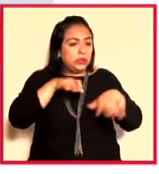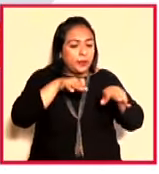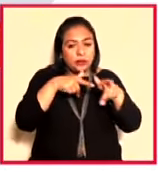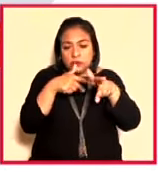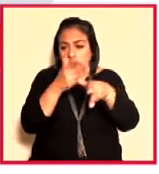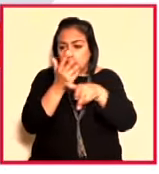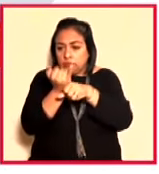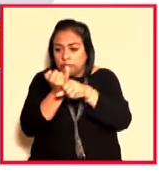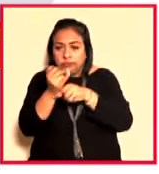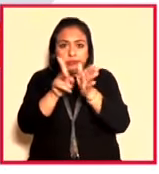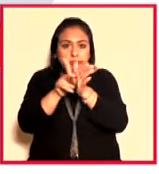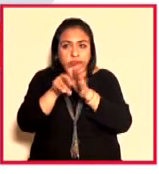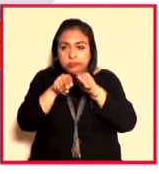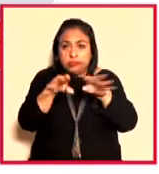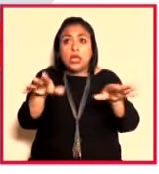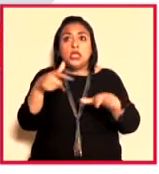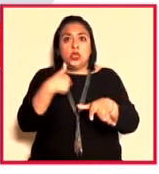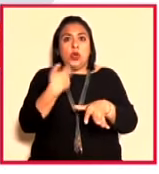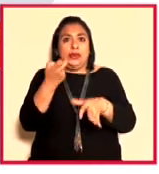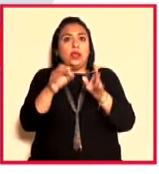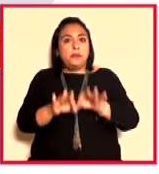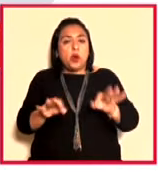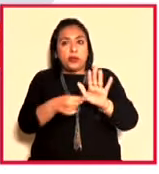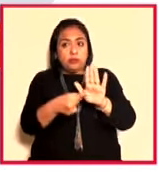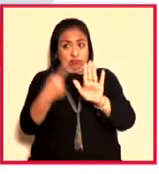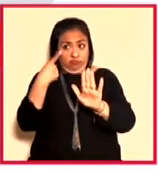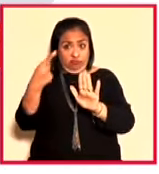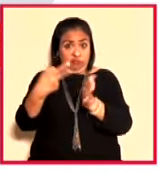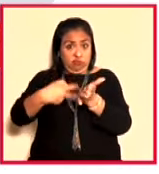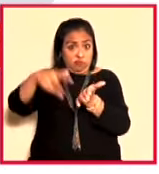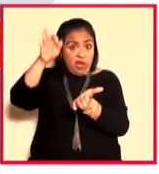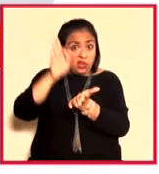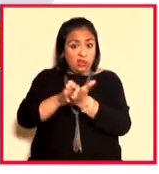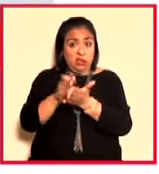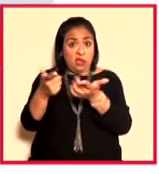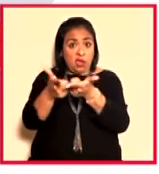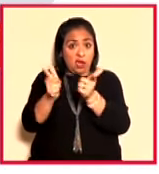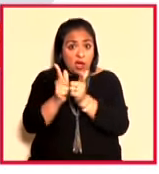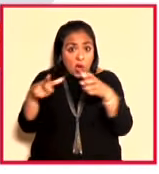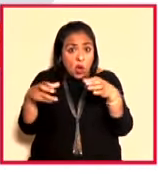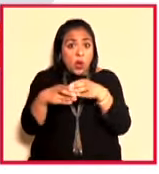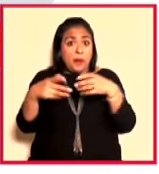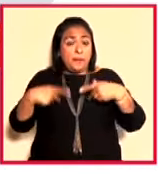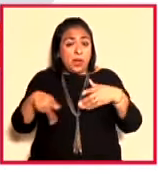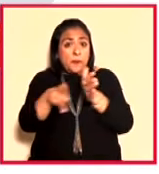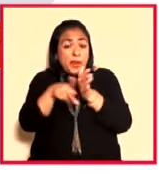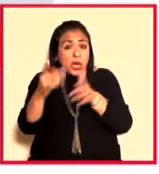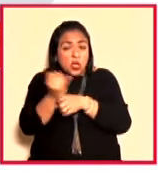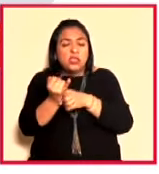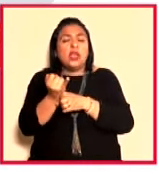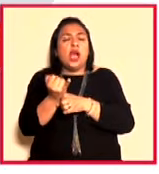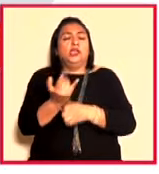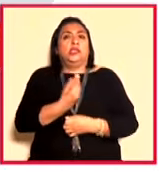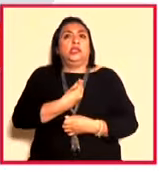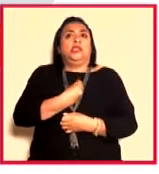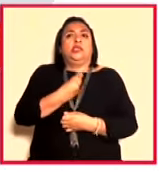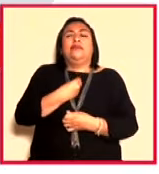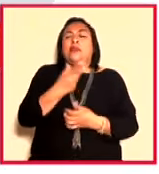A mí me parecía importante mostrar la valentía de ese grupo de periodistas que decide resistir a pesar del